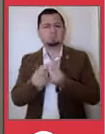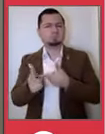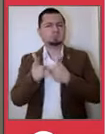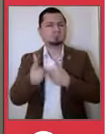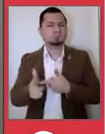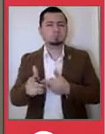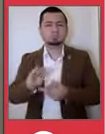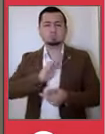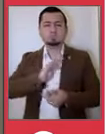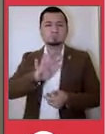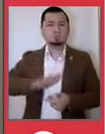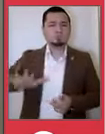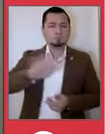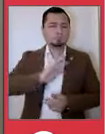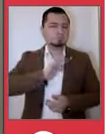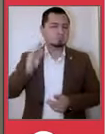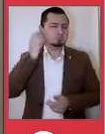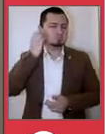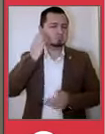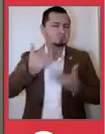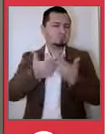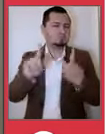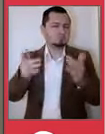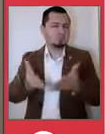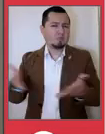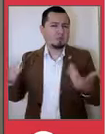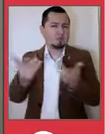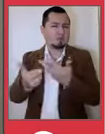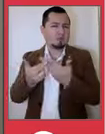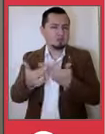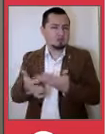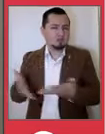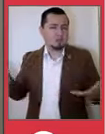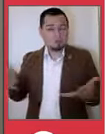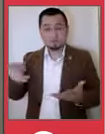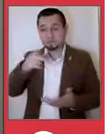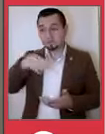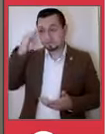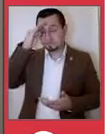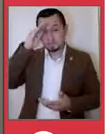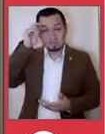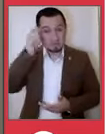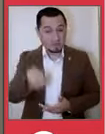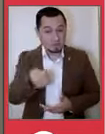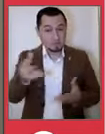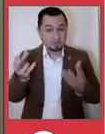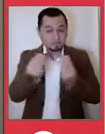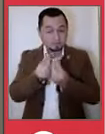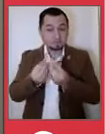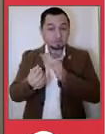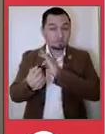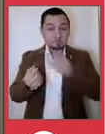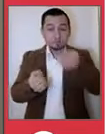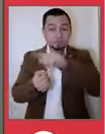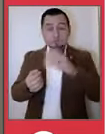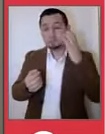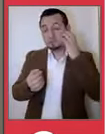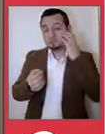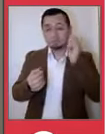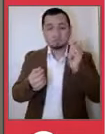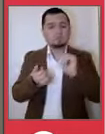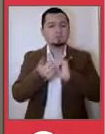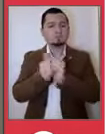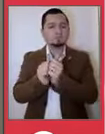si es necesario más camas pero también explicándole a todos que eso significa que esas camas dejen de estar